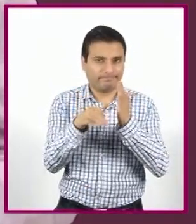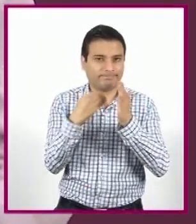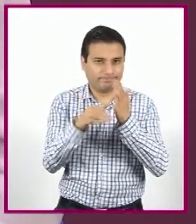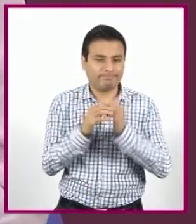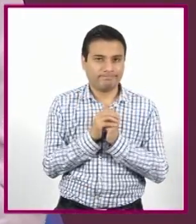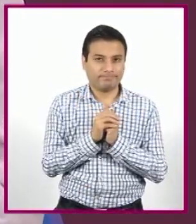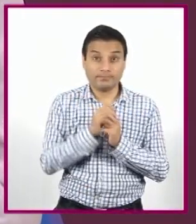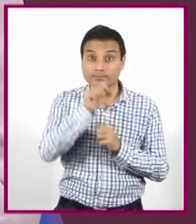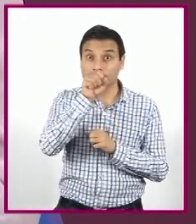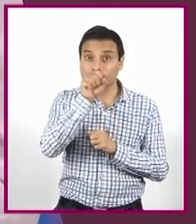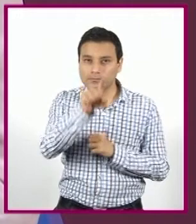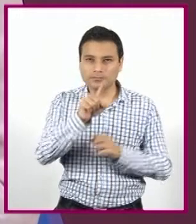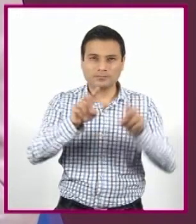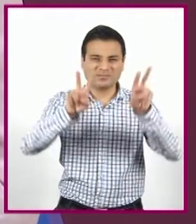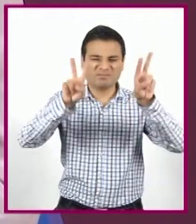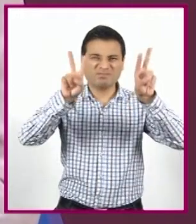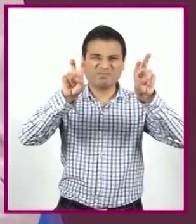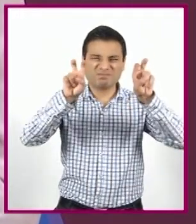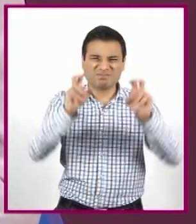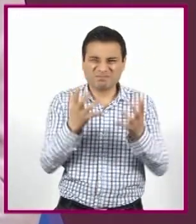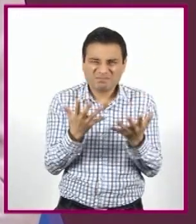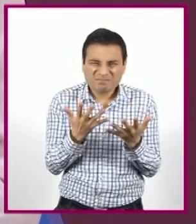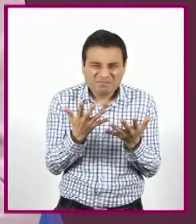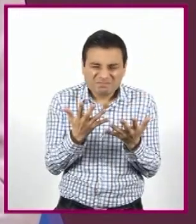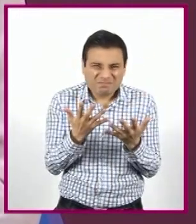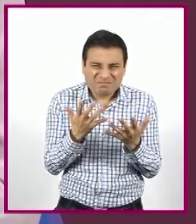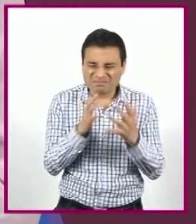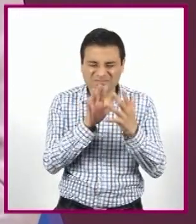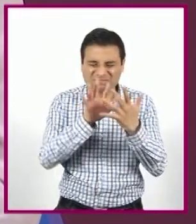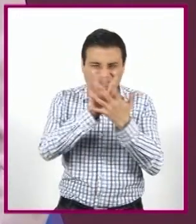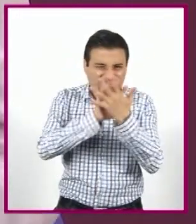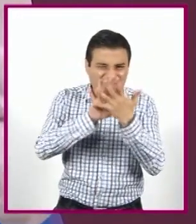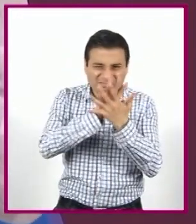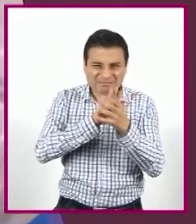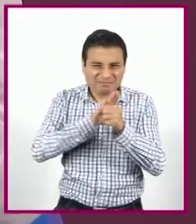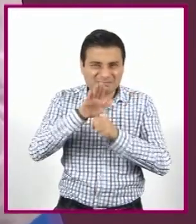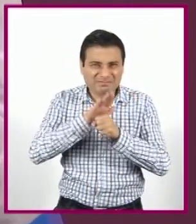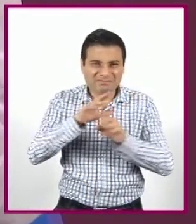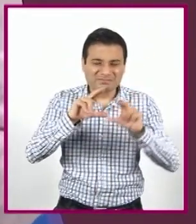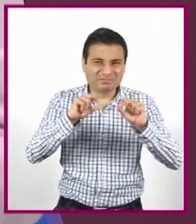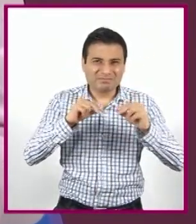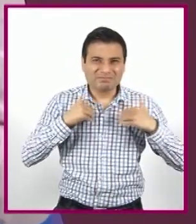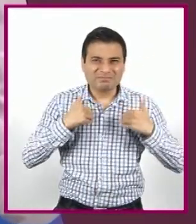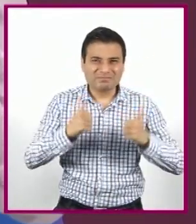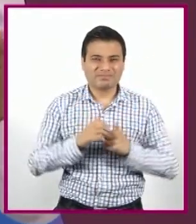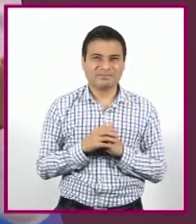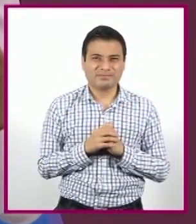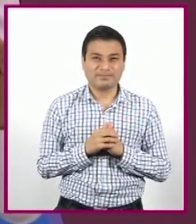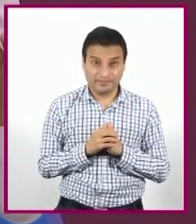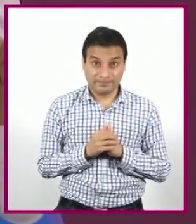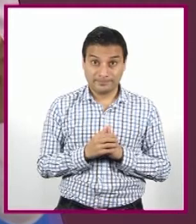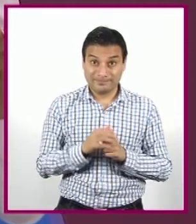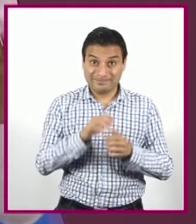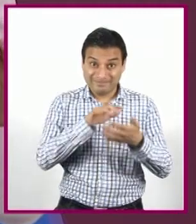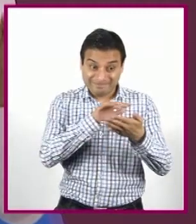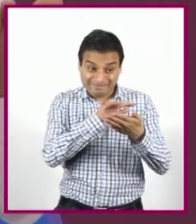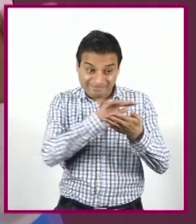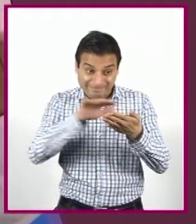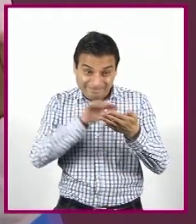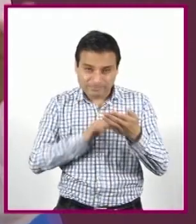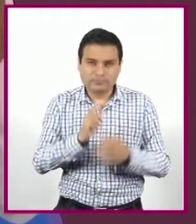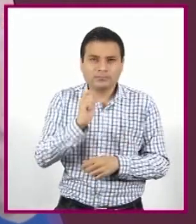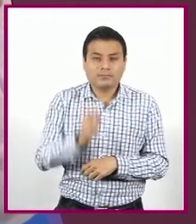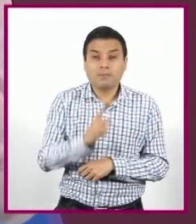Además, el título se confunde con el resto del texto. Los textos no solamente son